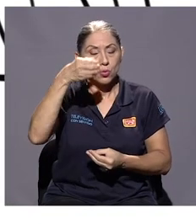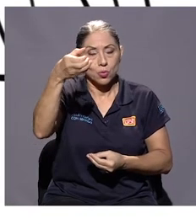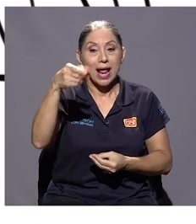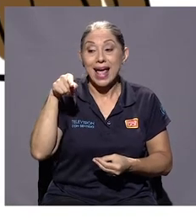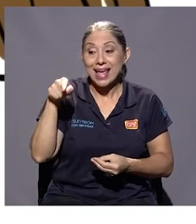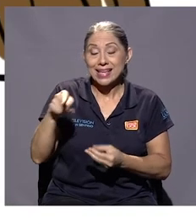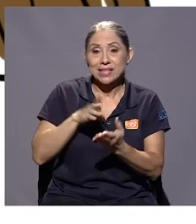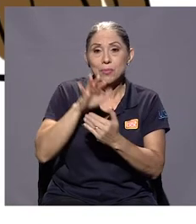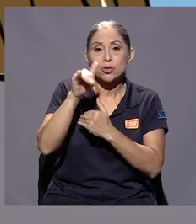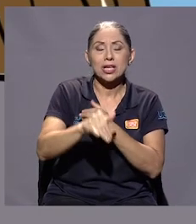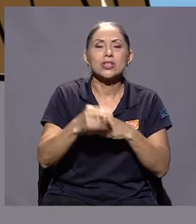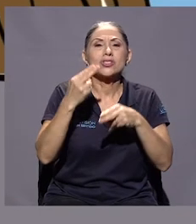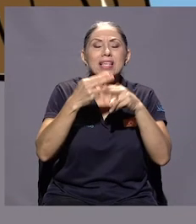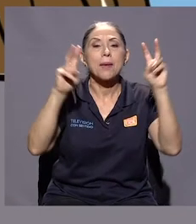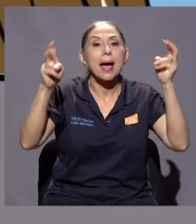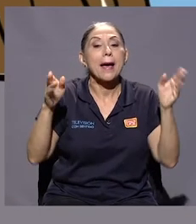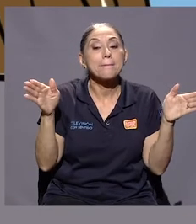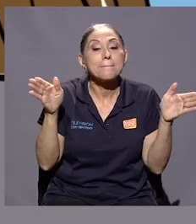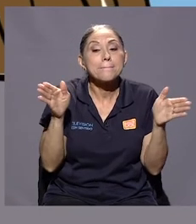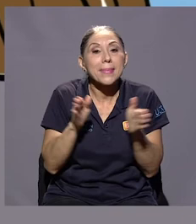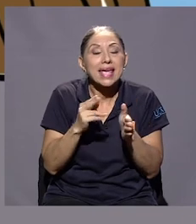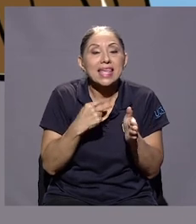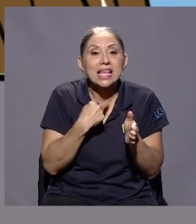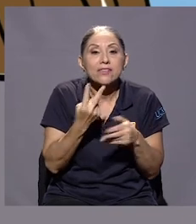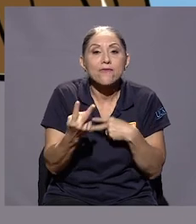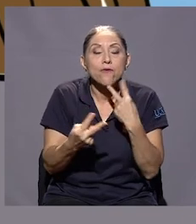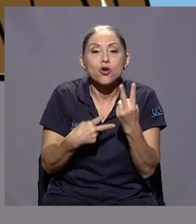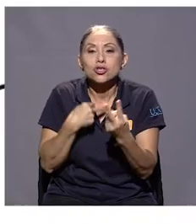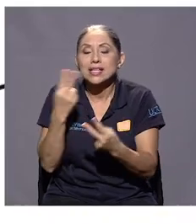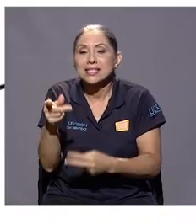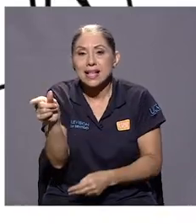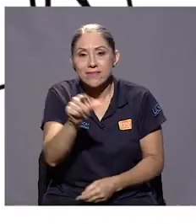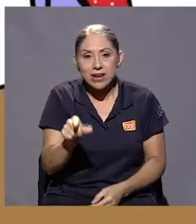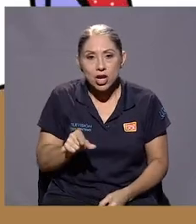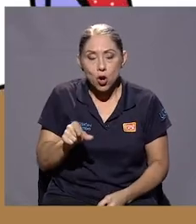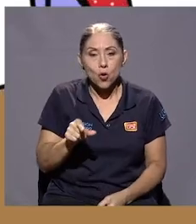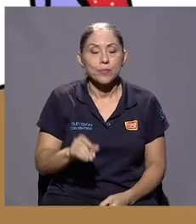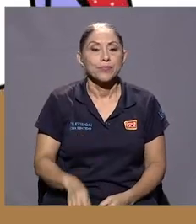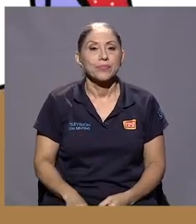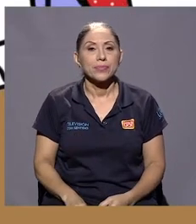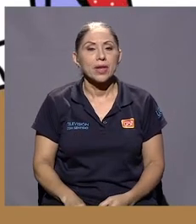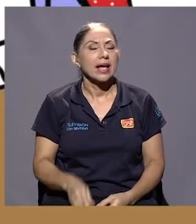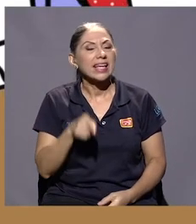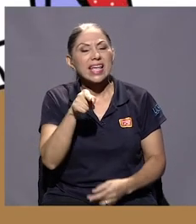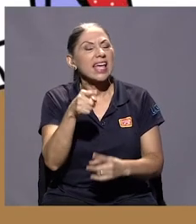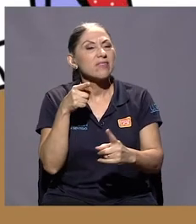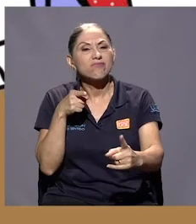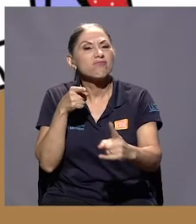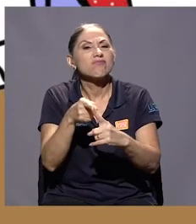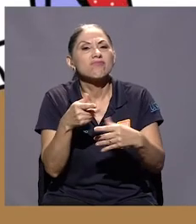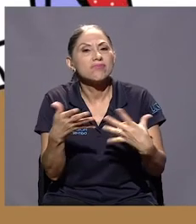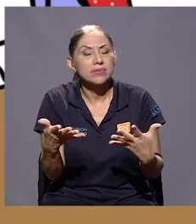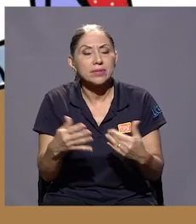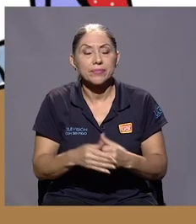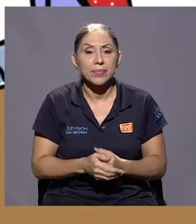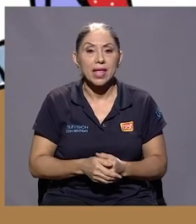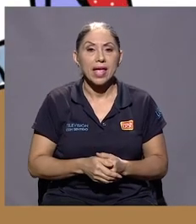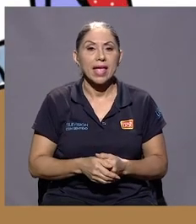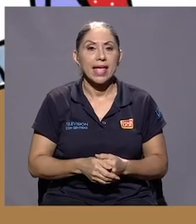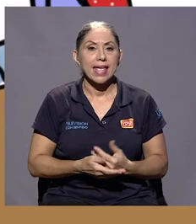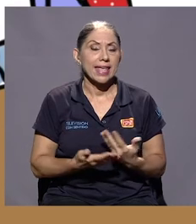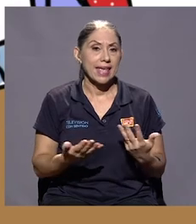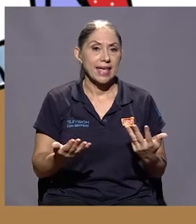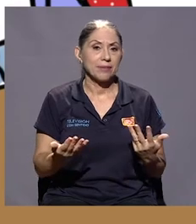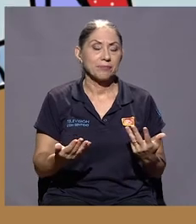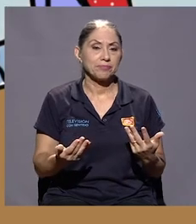de pequeñas voces del río y lo que busca una manera de acercar a una